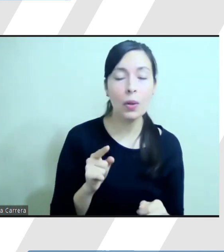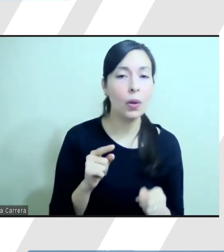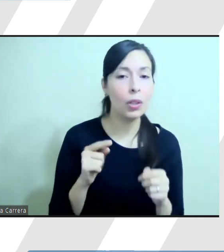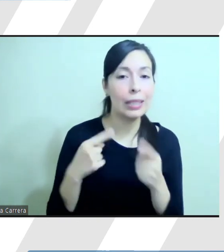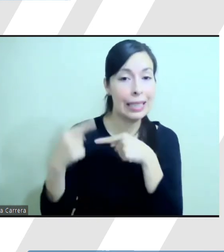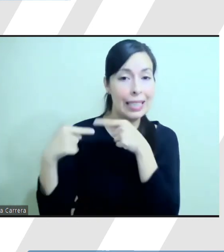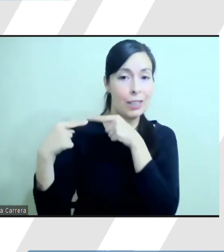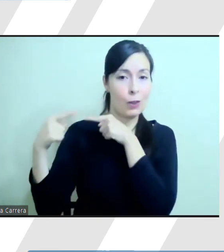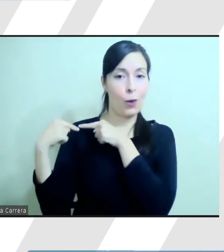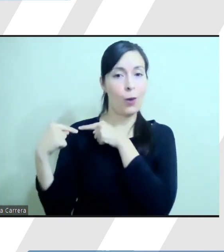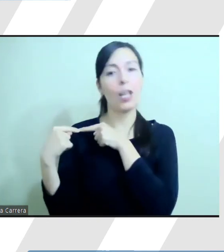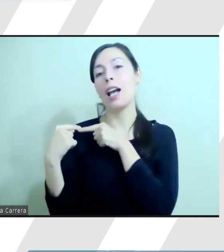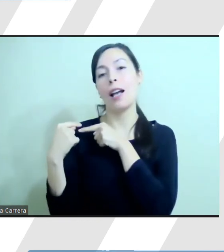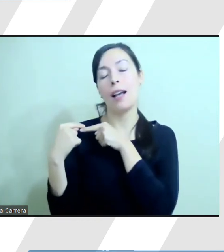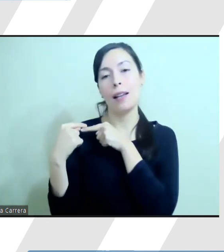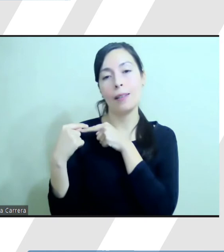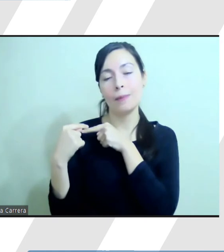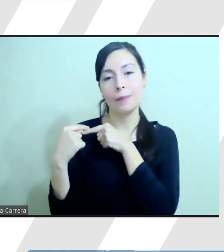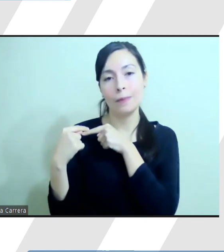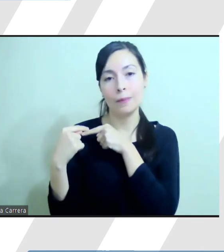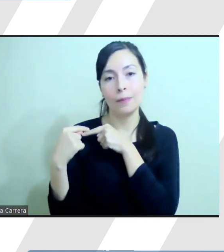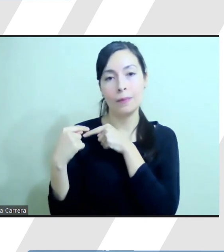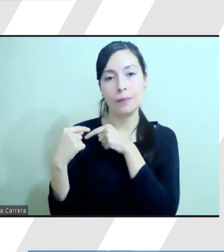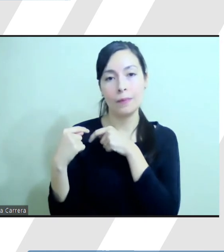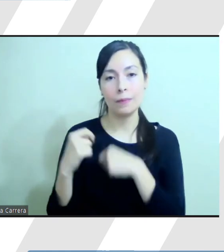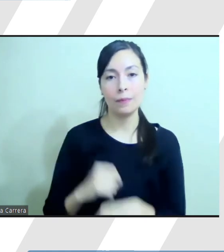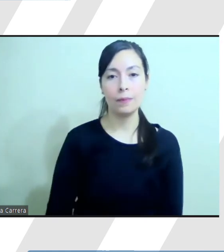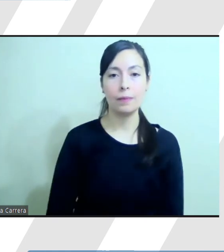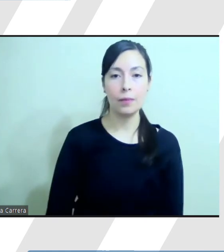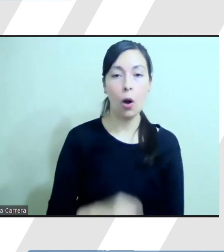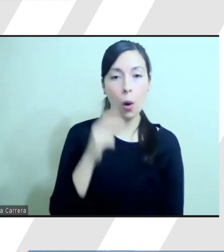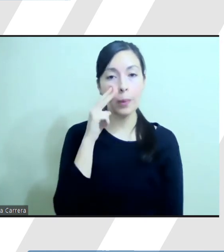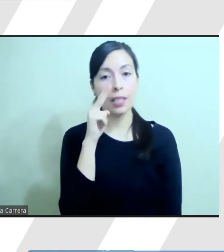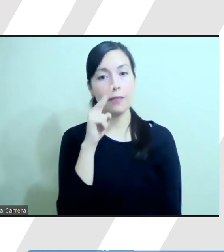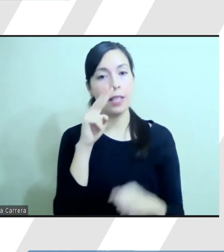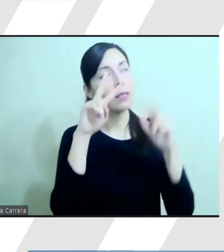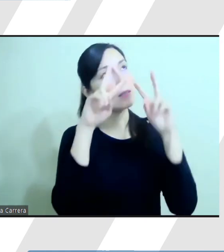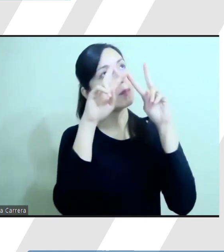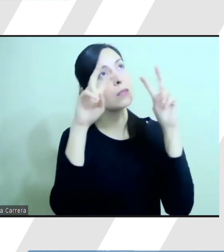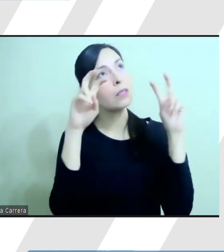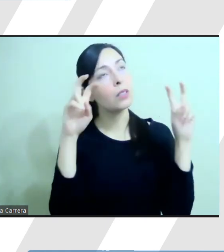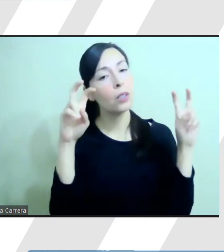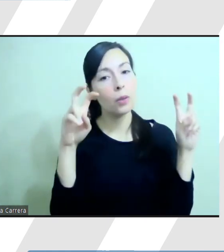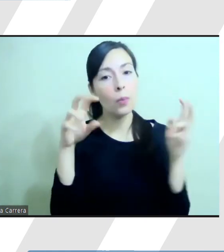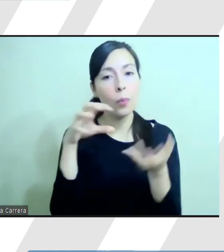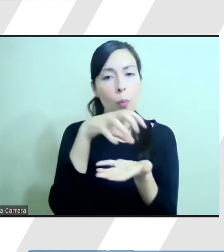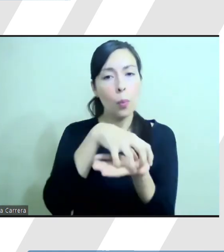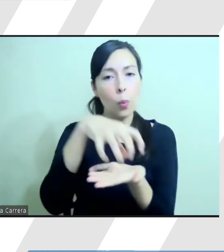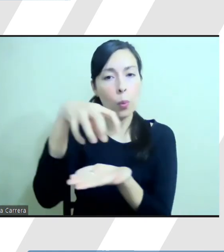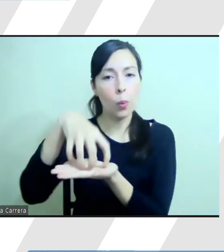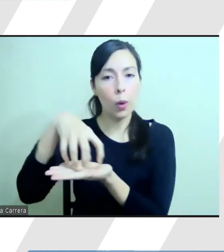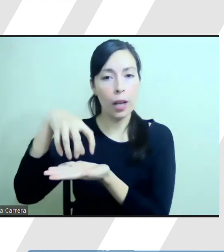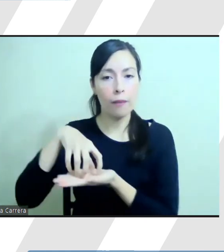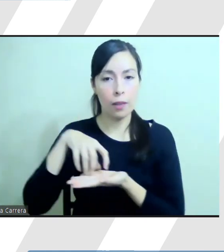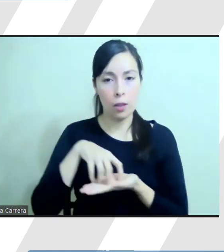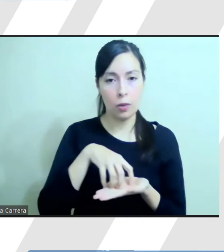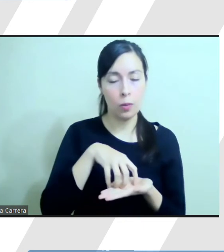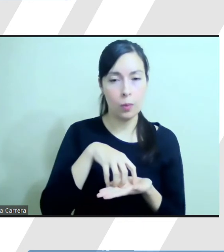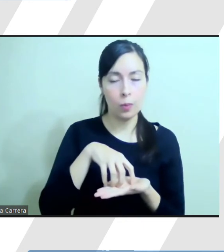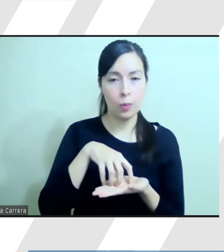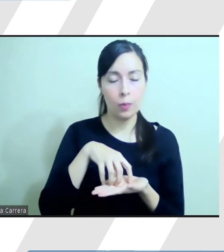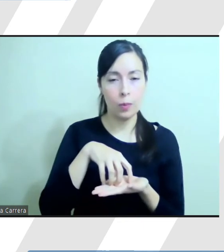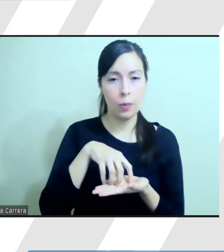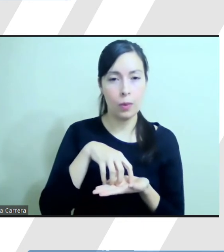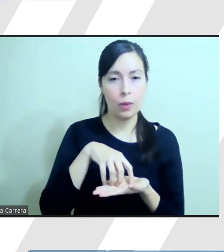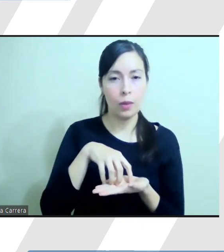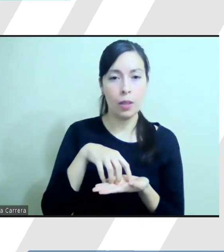histórica de, de las observaciones hechas por los pueblos locales, ¿verdad? Con